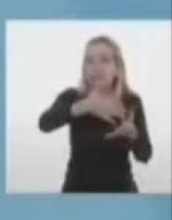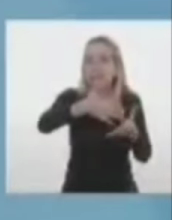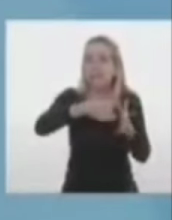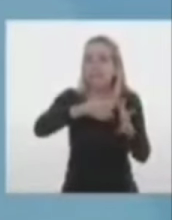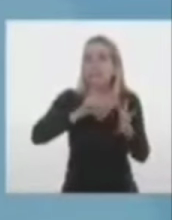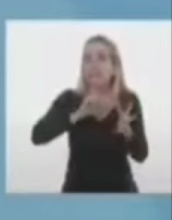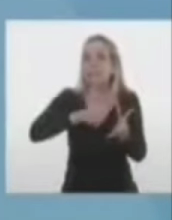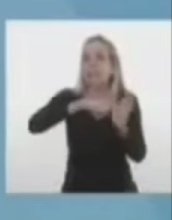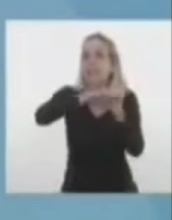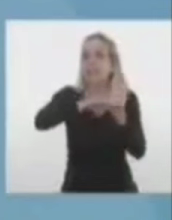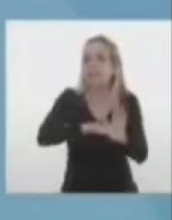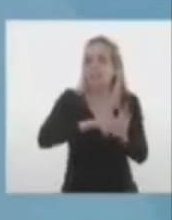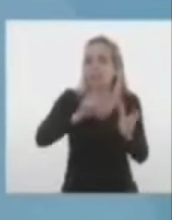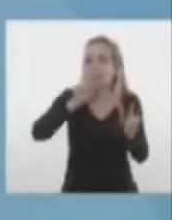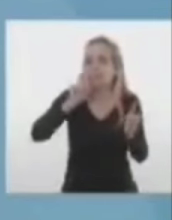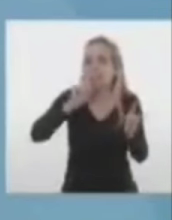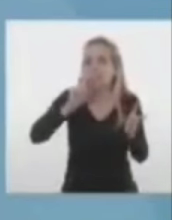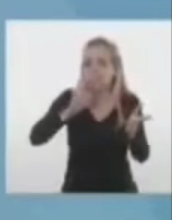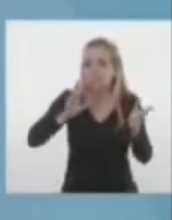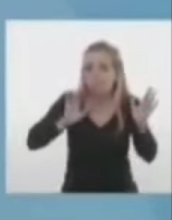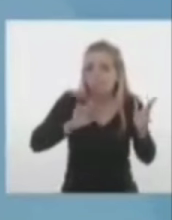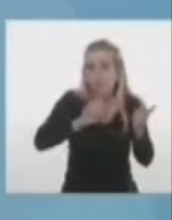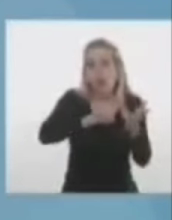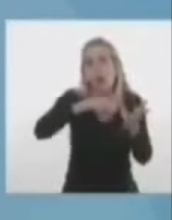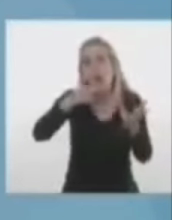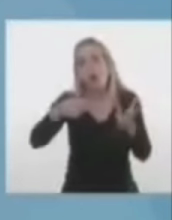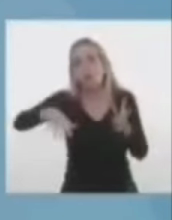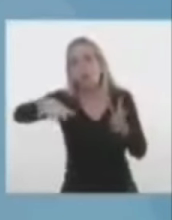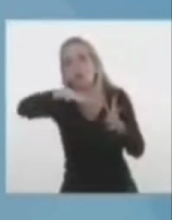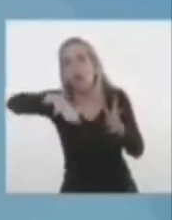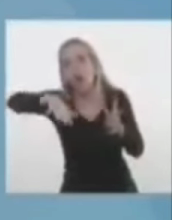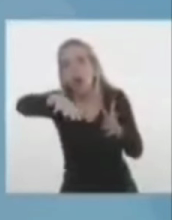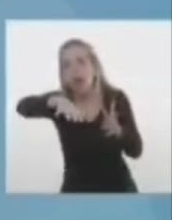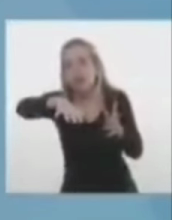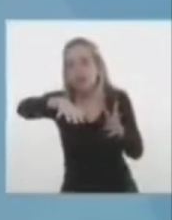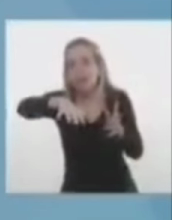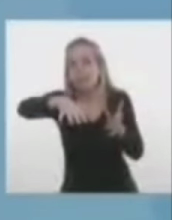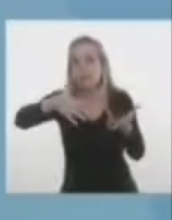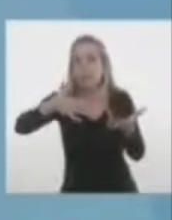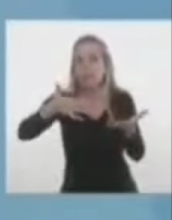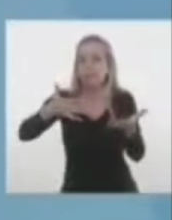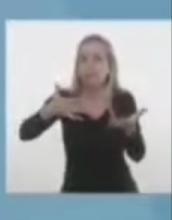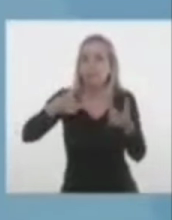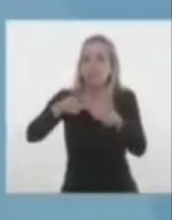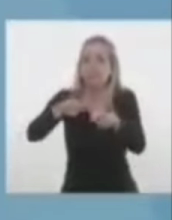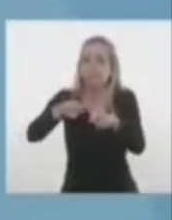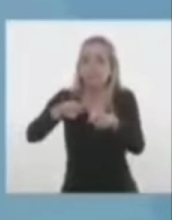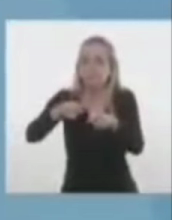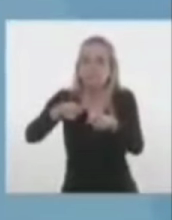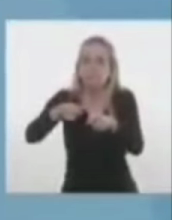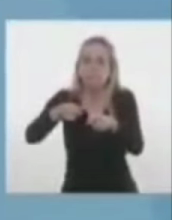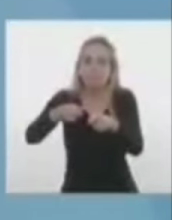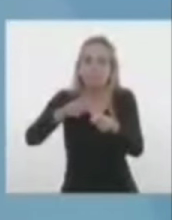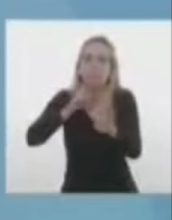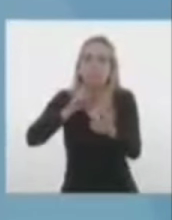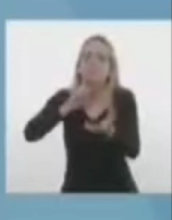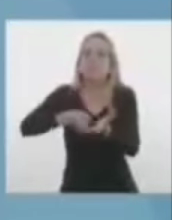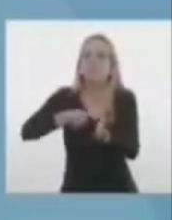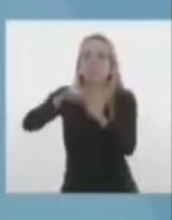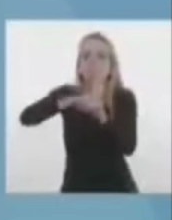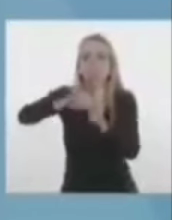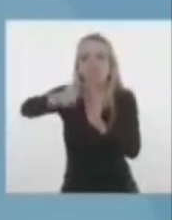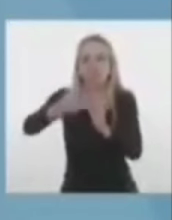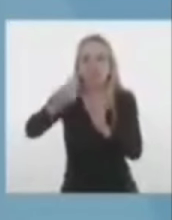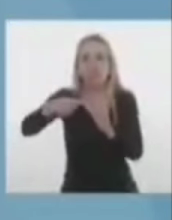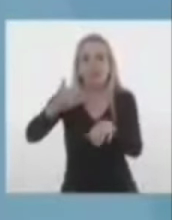poder económico lo tiene, como dijiste vos claramente, un súper inútil, porque ya no es un superministro. Massa no resolvió no